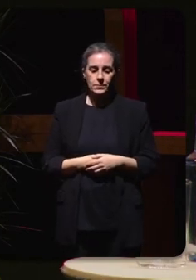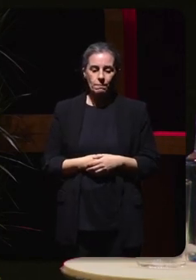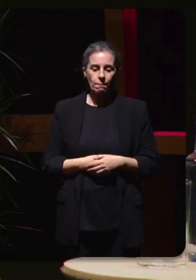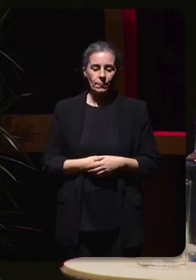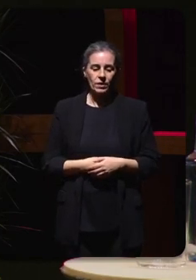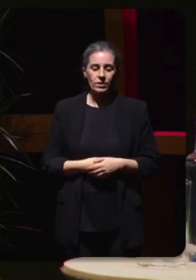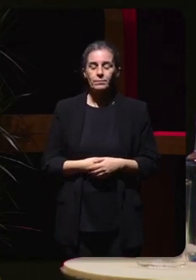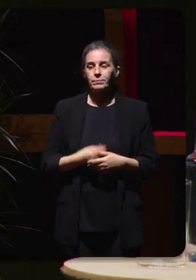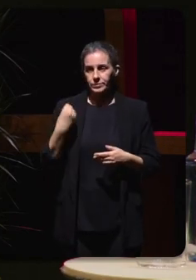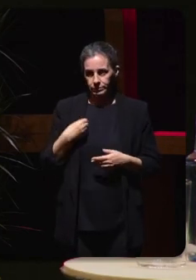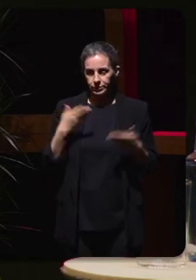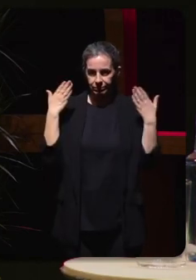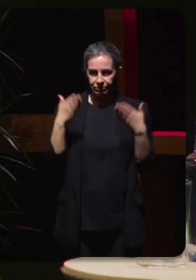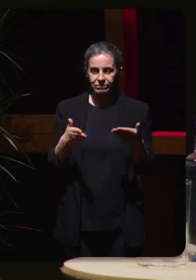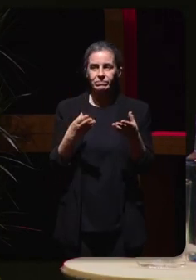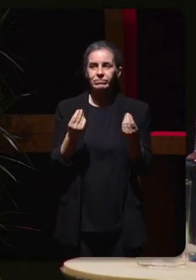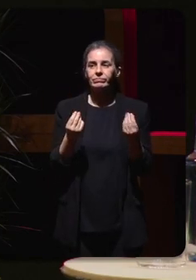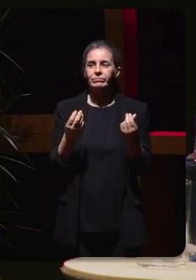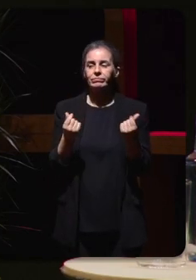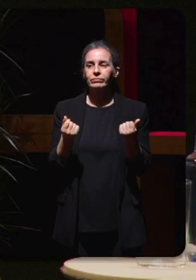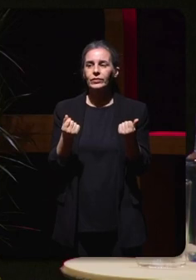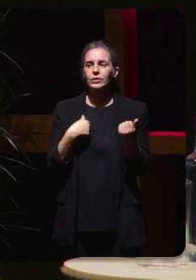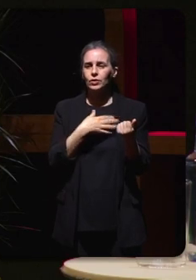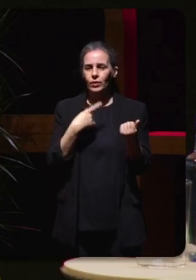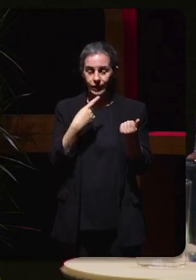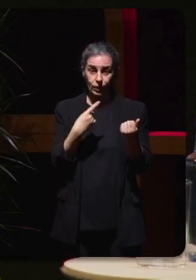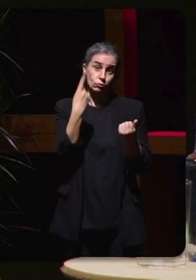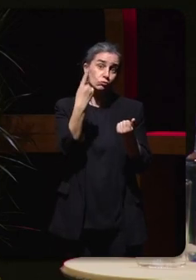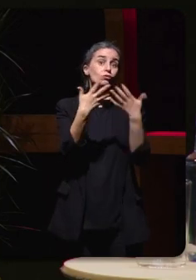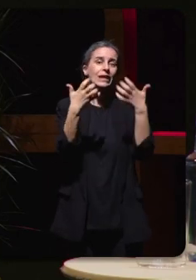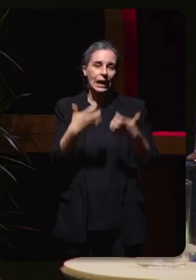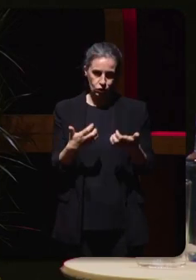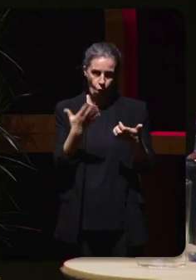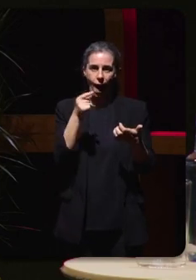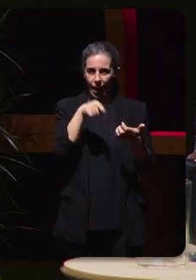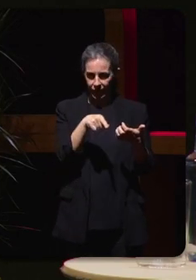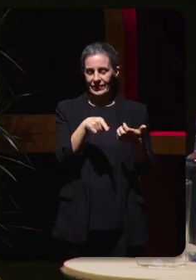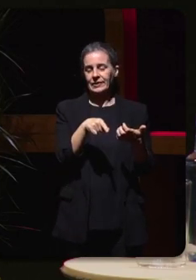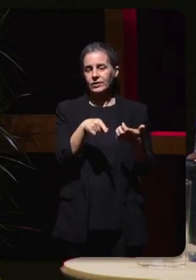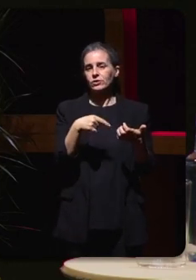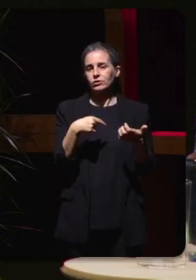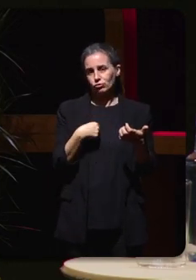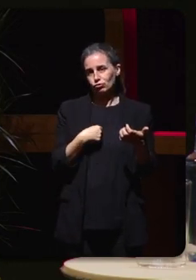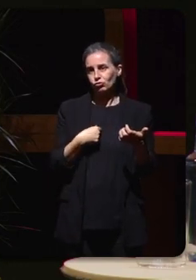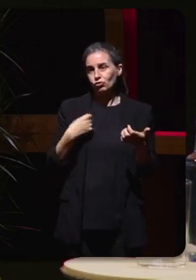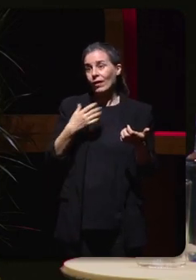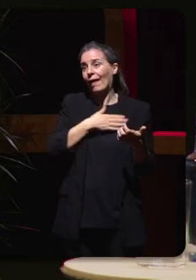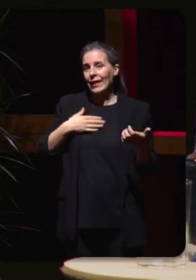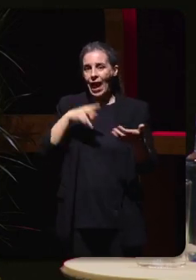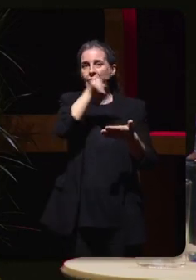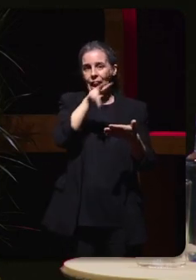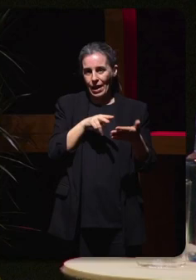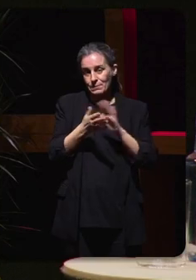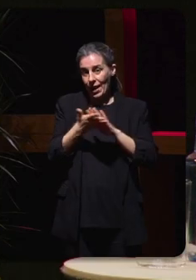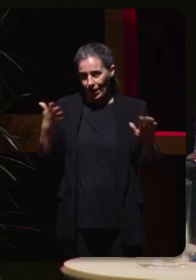Bueno, entonces, a lo que ibas, voy a decir, porque tengo aquí un texto escrito que le decía, digo, mira, iré más rápida, leyendo esto